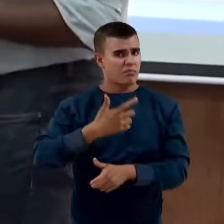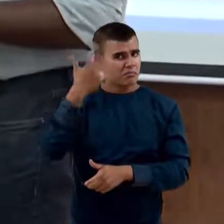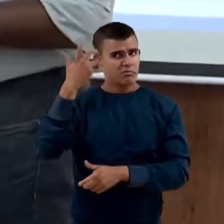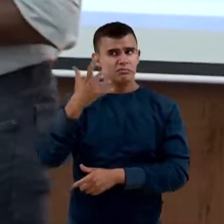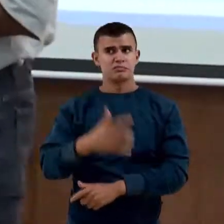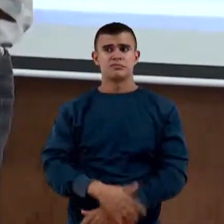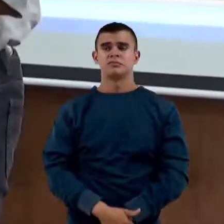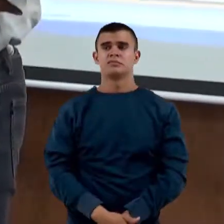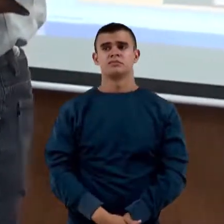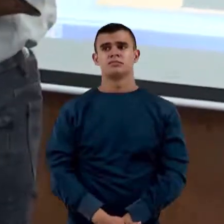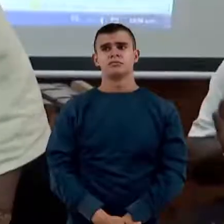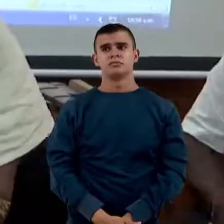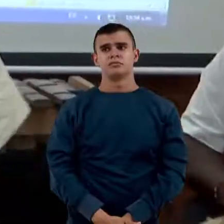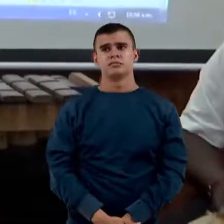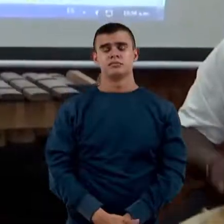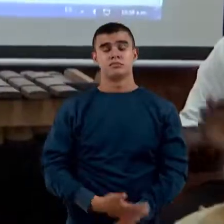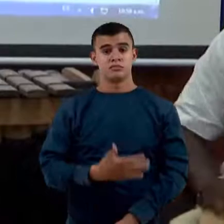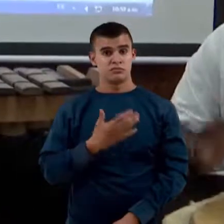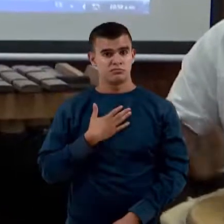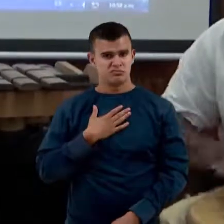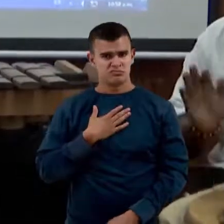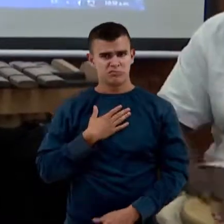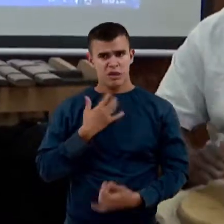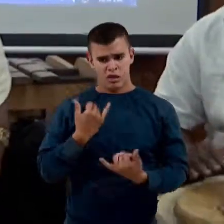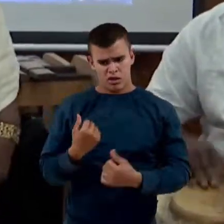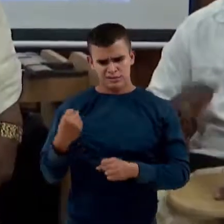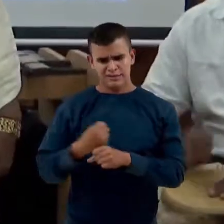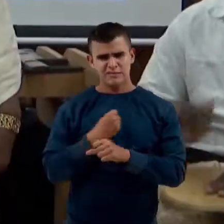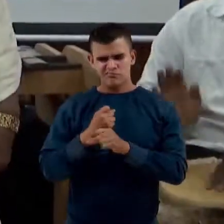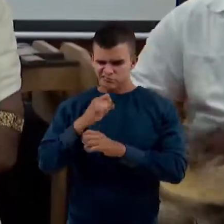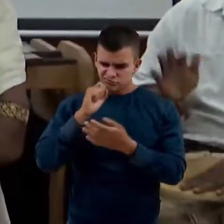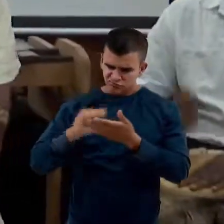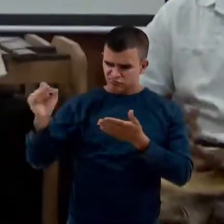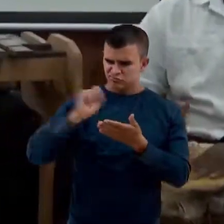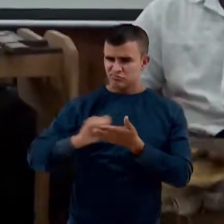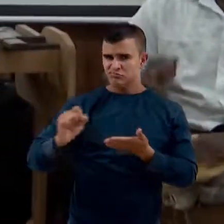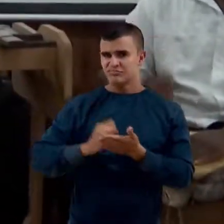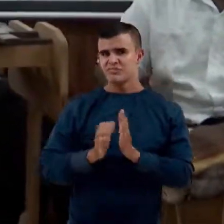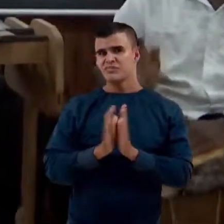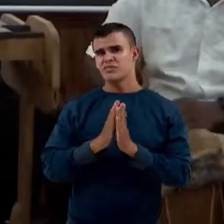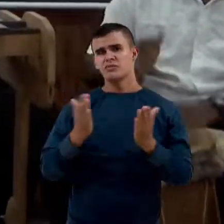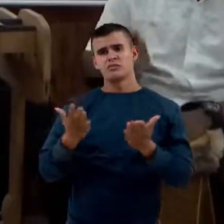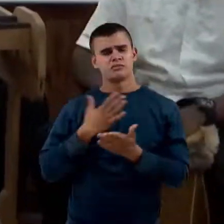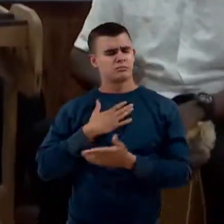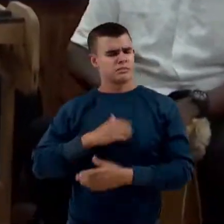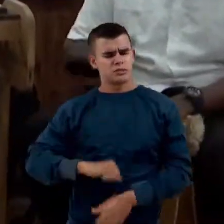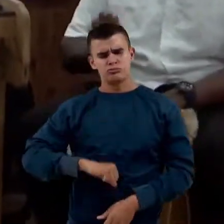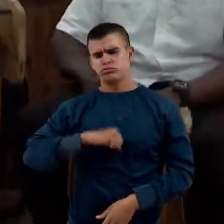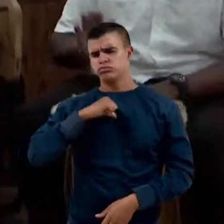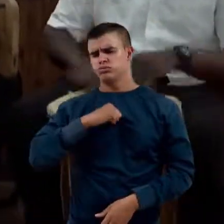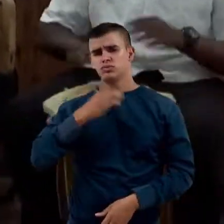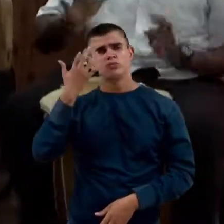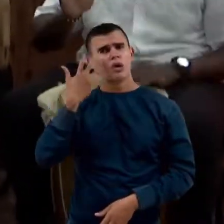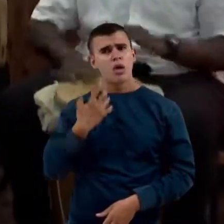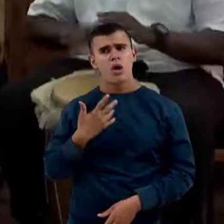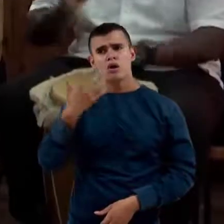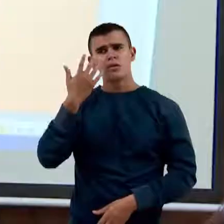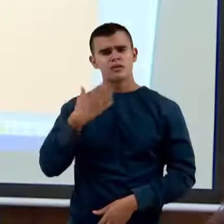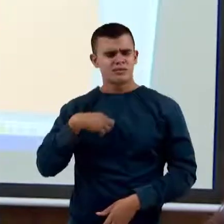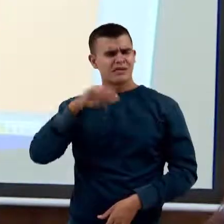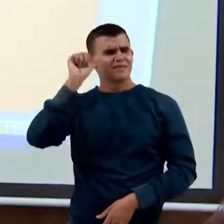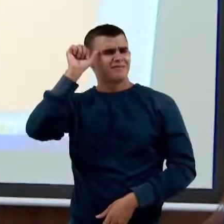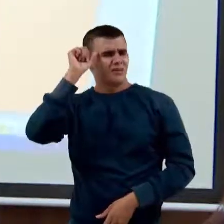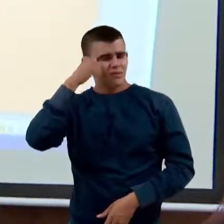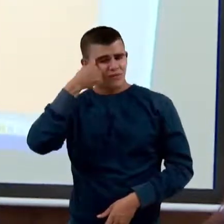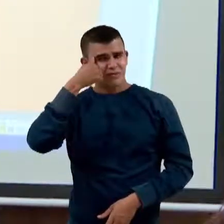exponentes de la música de nuestro país. Yo estoy escribiendo un libro de Jairo Varela. Un orgullo. Y todos los